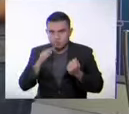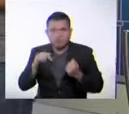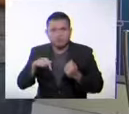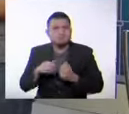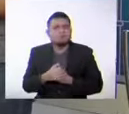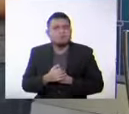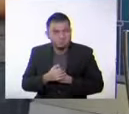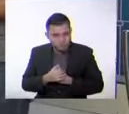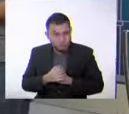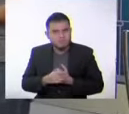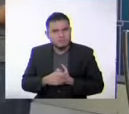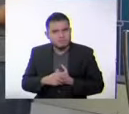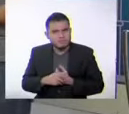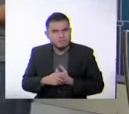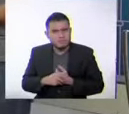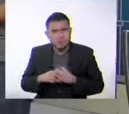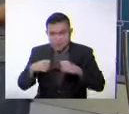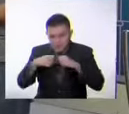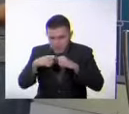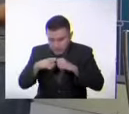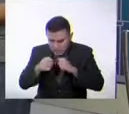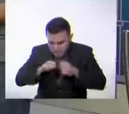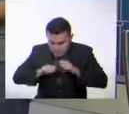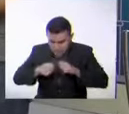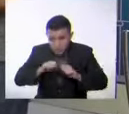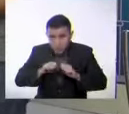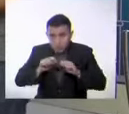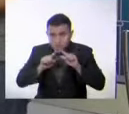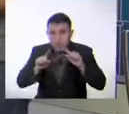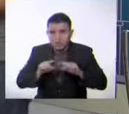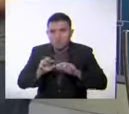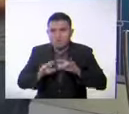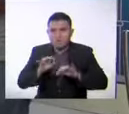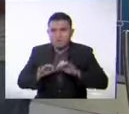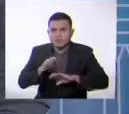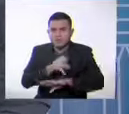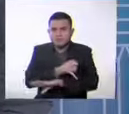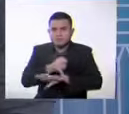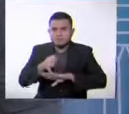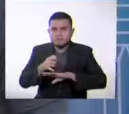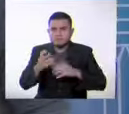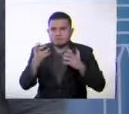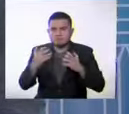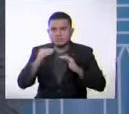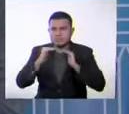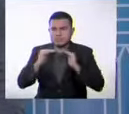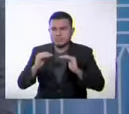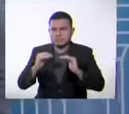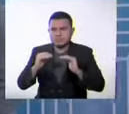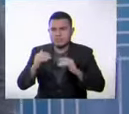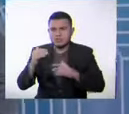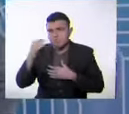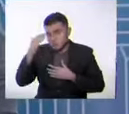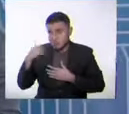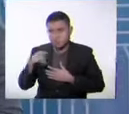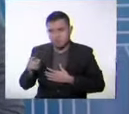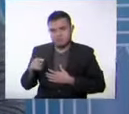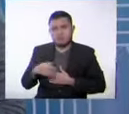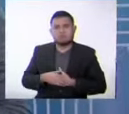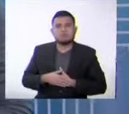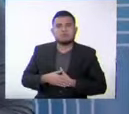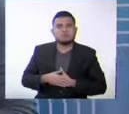O electrónica. O electrónica, o informática. Ingenierías. Hay tantos límites que se le ponen por cuestiones de género, podría hablar.